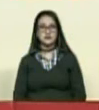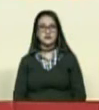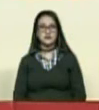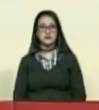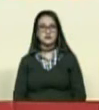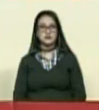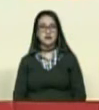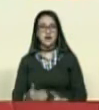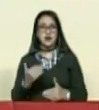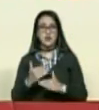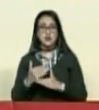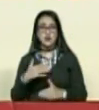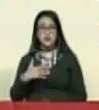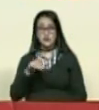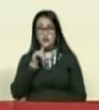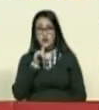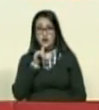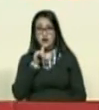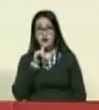Quiero anunciar